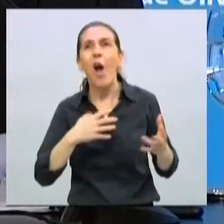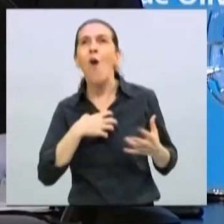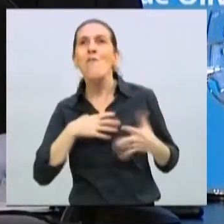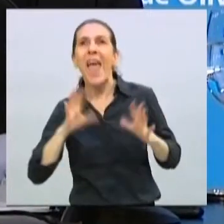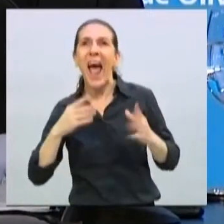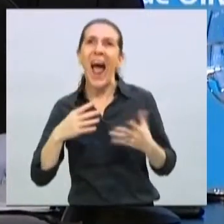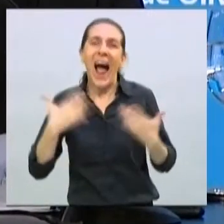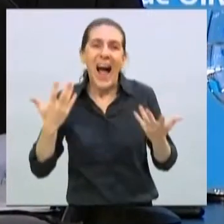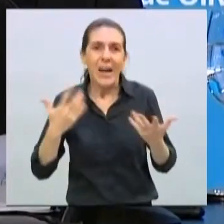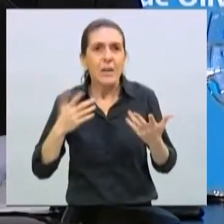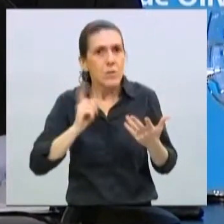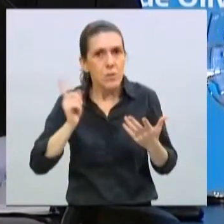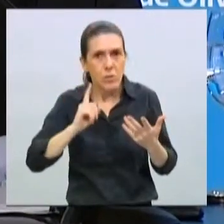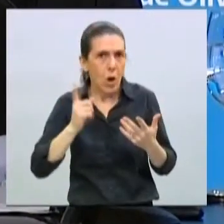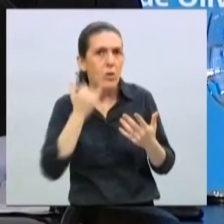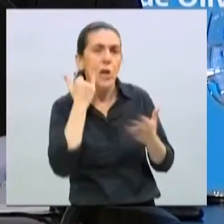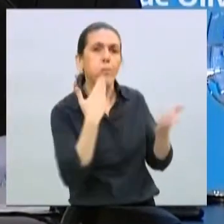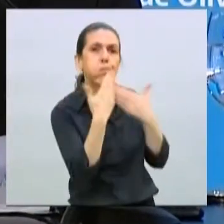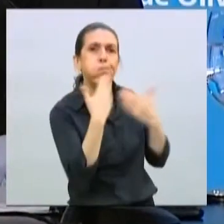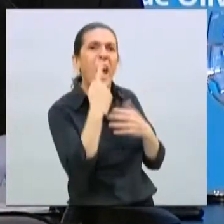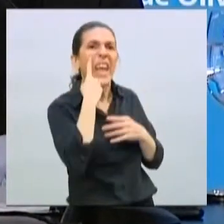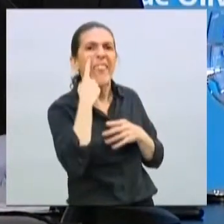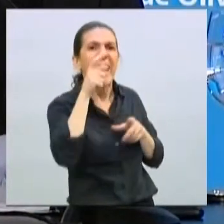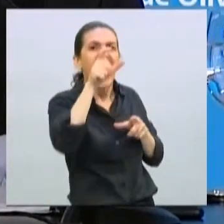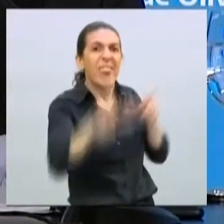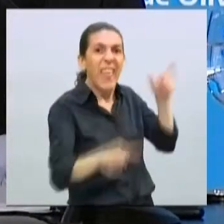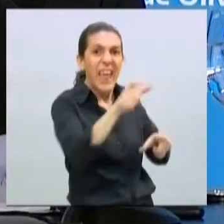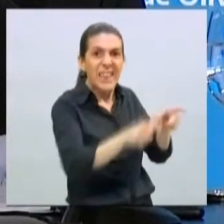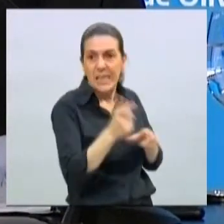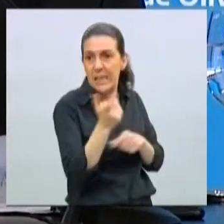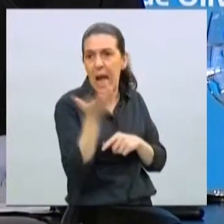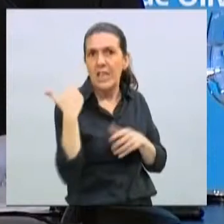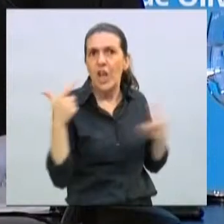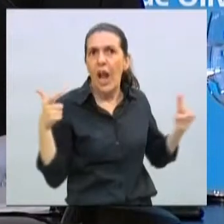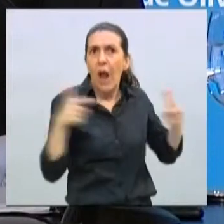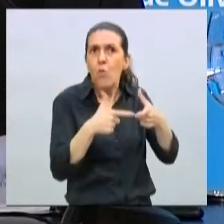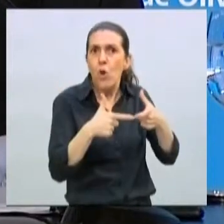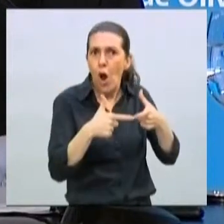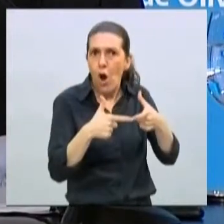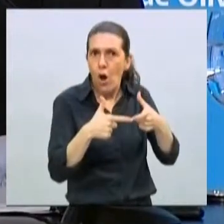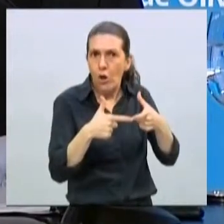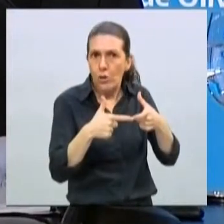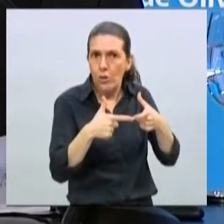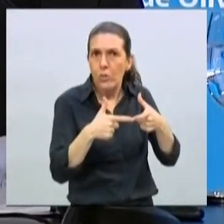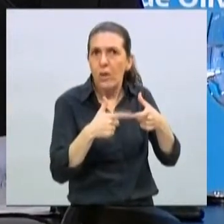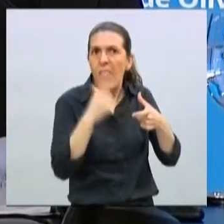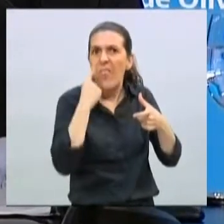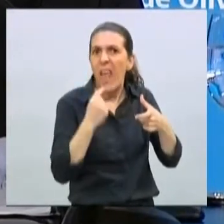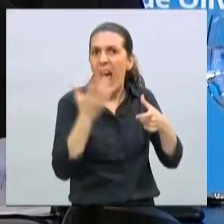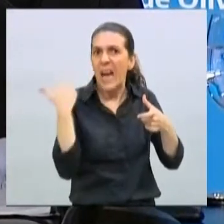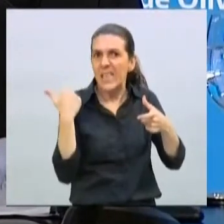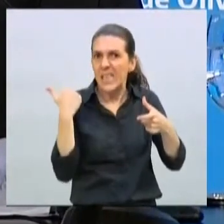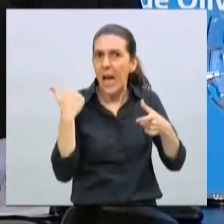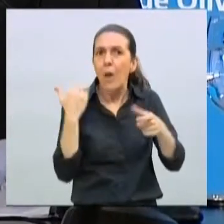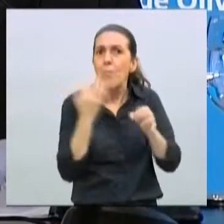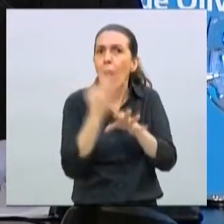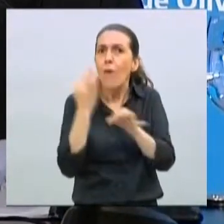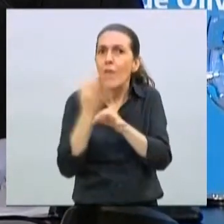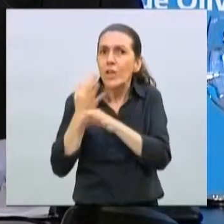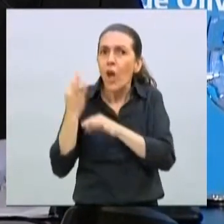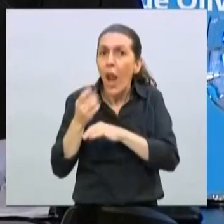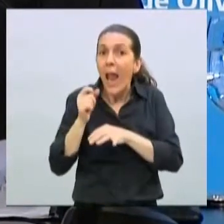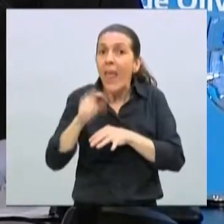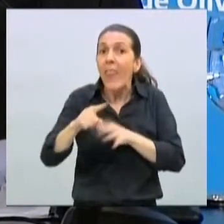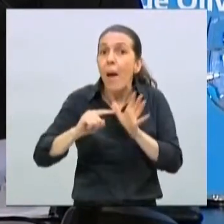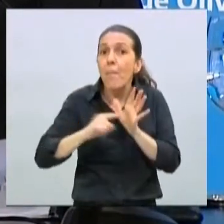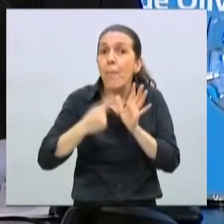y así lo hablamos con los intendentes y ayer en una reunión, creo que fue el día de ayer, con especialistas de la provincia